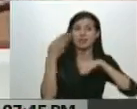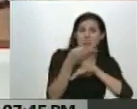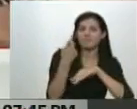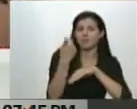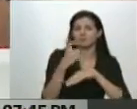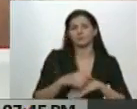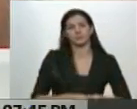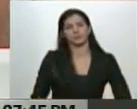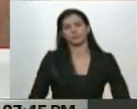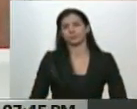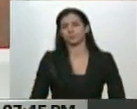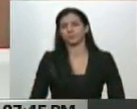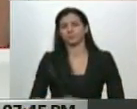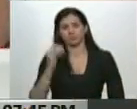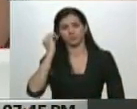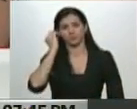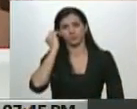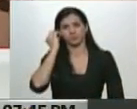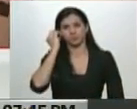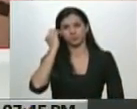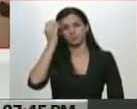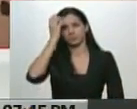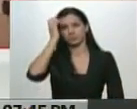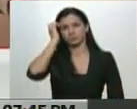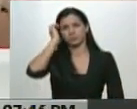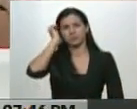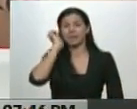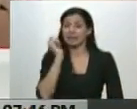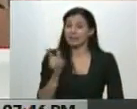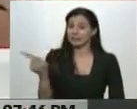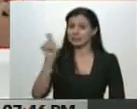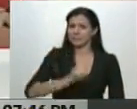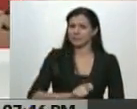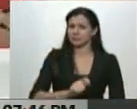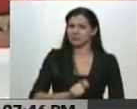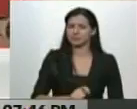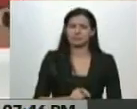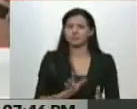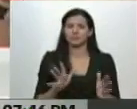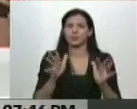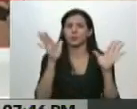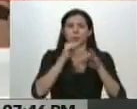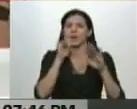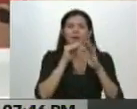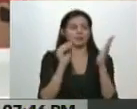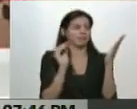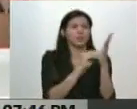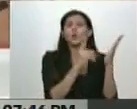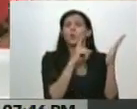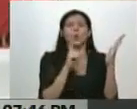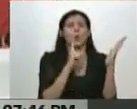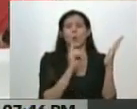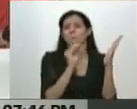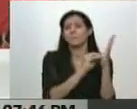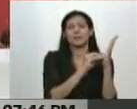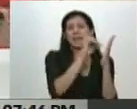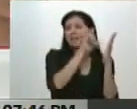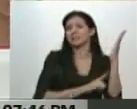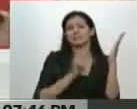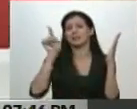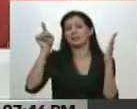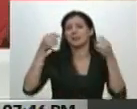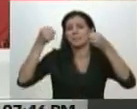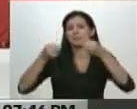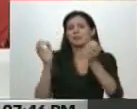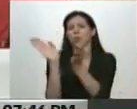teníamos en este mes apuntado precisamente al internado judicial de Nueva Esparta. ¿Qué está pasando con lo